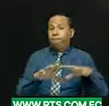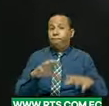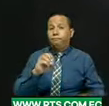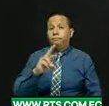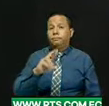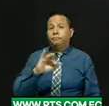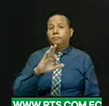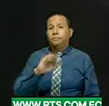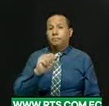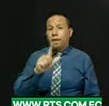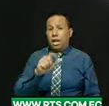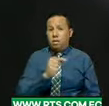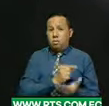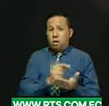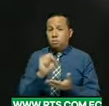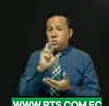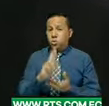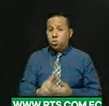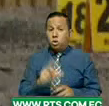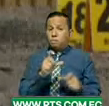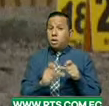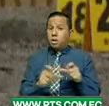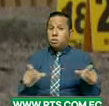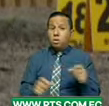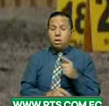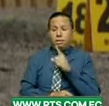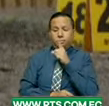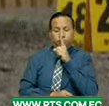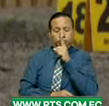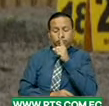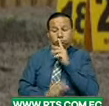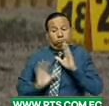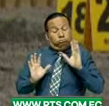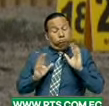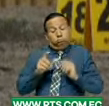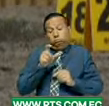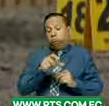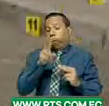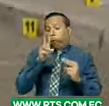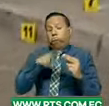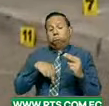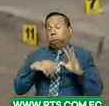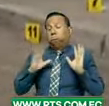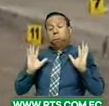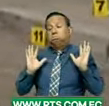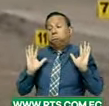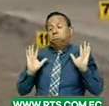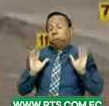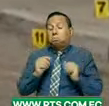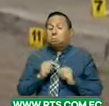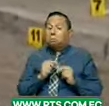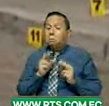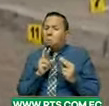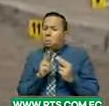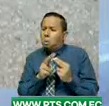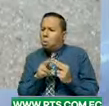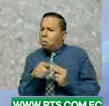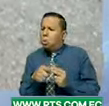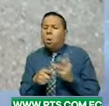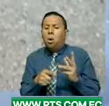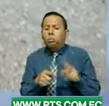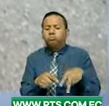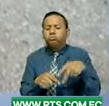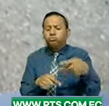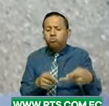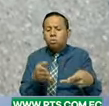Sur, sus moradores apenas se limitaban a decir que la víctima no era de ese sector, que simplemente lo conocieron luego de verlo